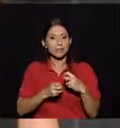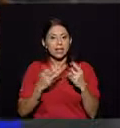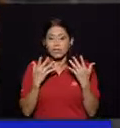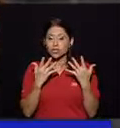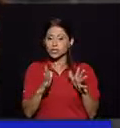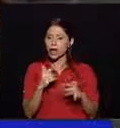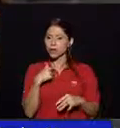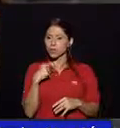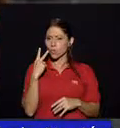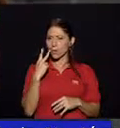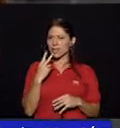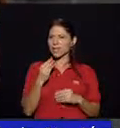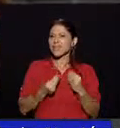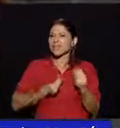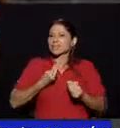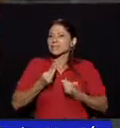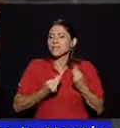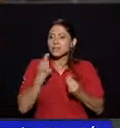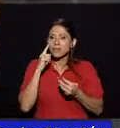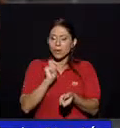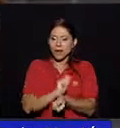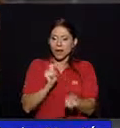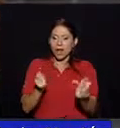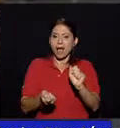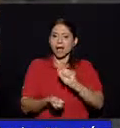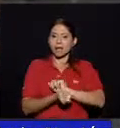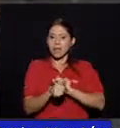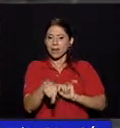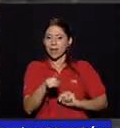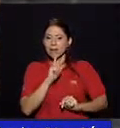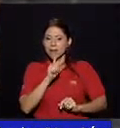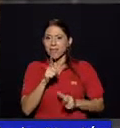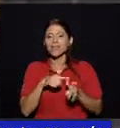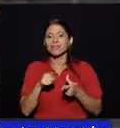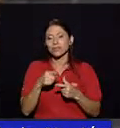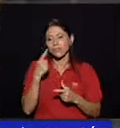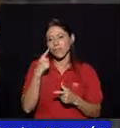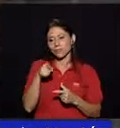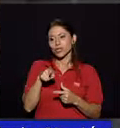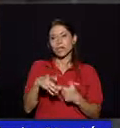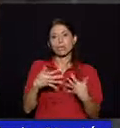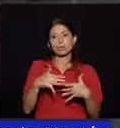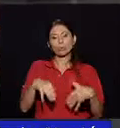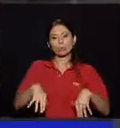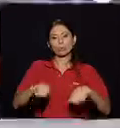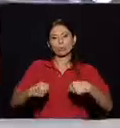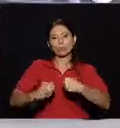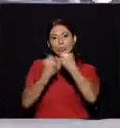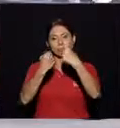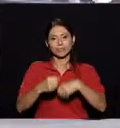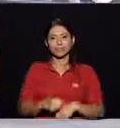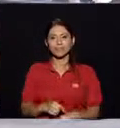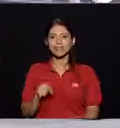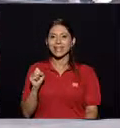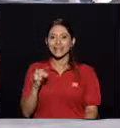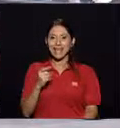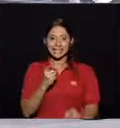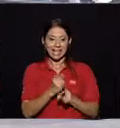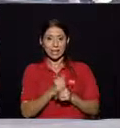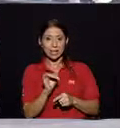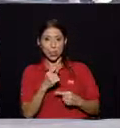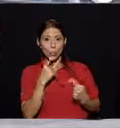ya uno ve qué se está haciendo para cambiar esa realidad, es donde vemos que ahí está el mayor desafío. Exactamente, como dice